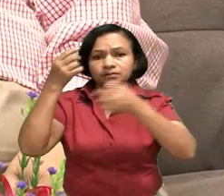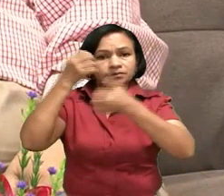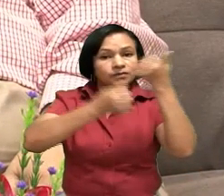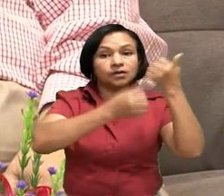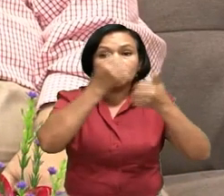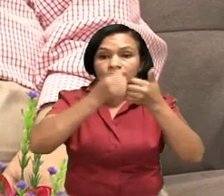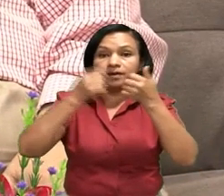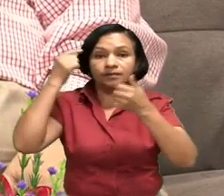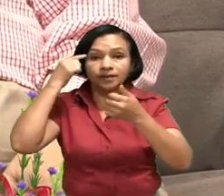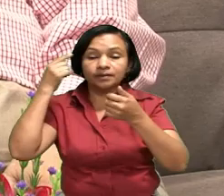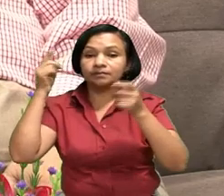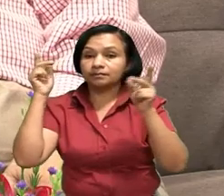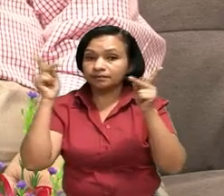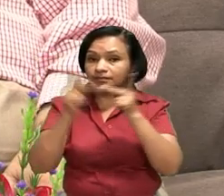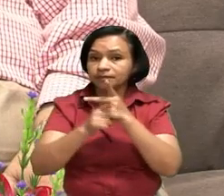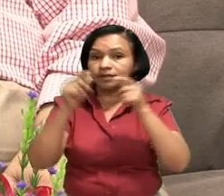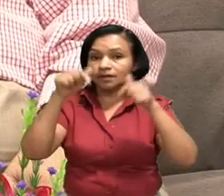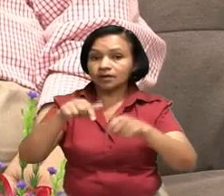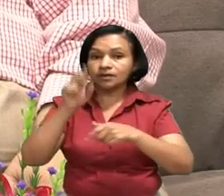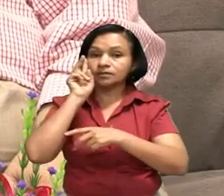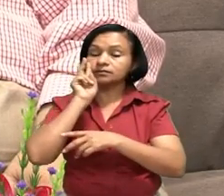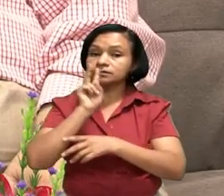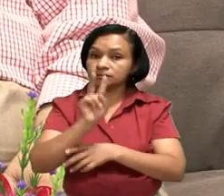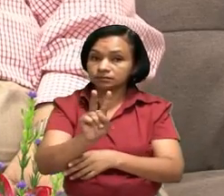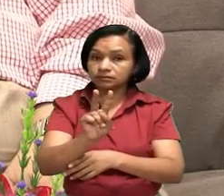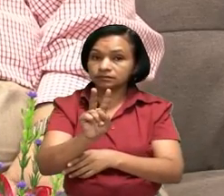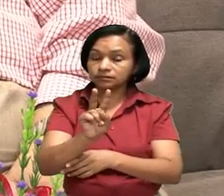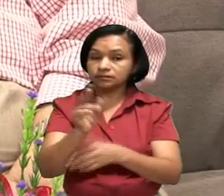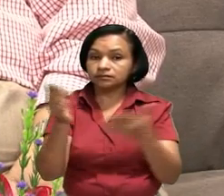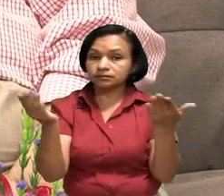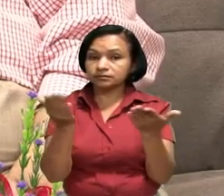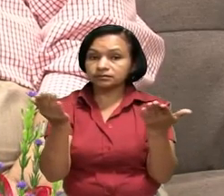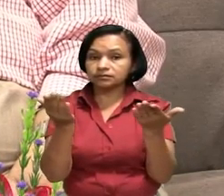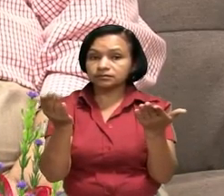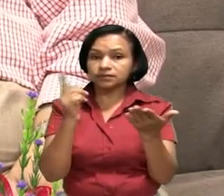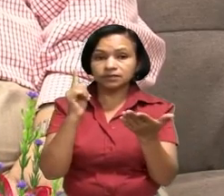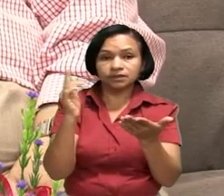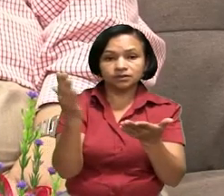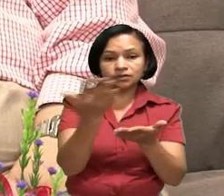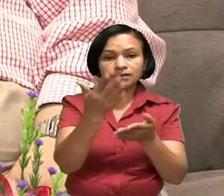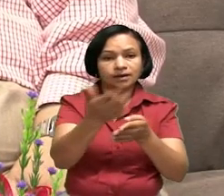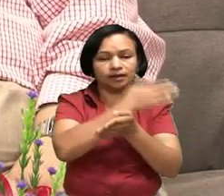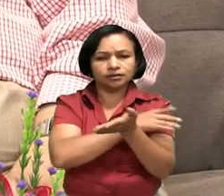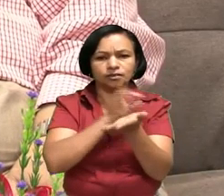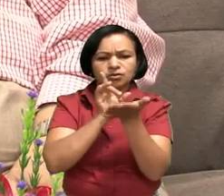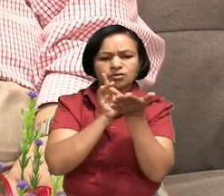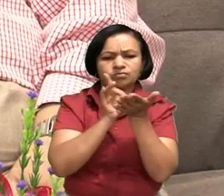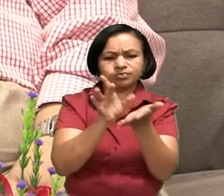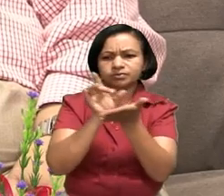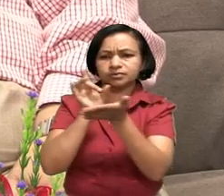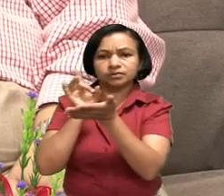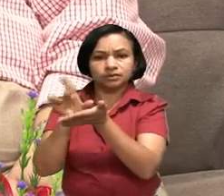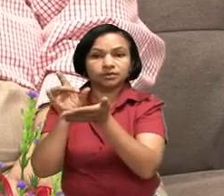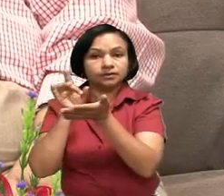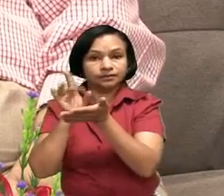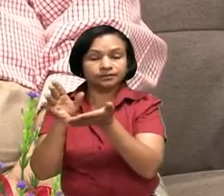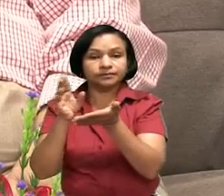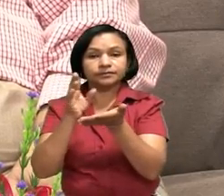terror y hoy nos damos cuenta de que a pesar de todo ese odio que se desató estamos